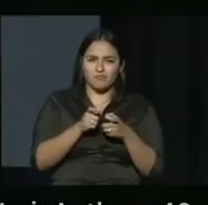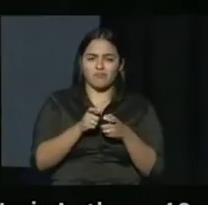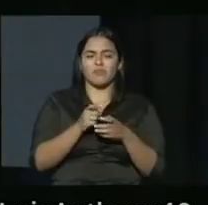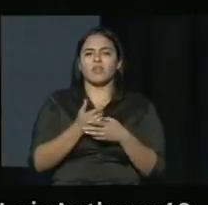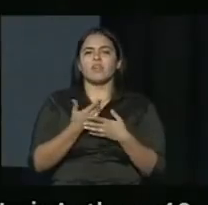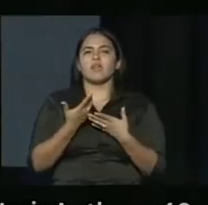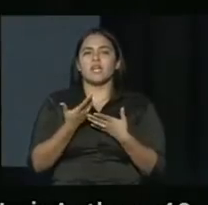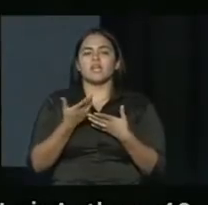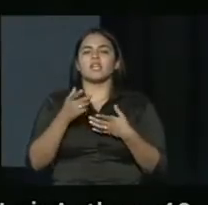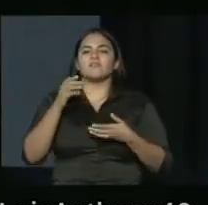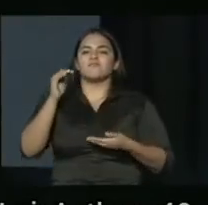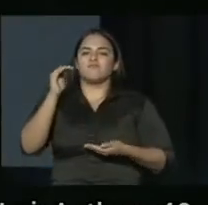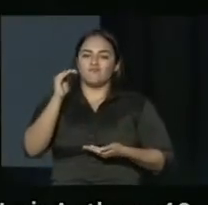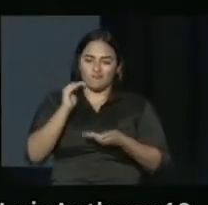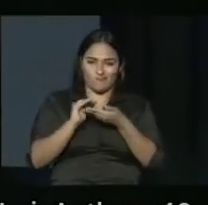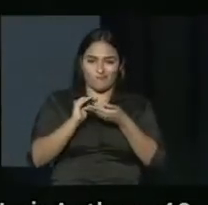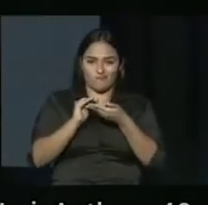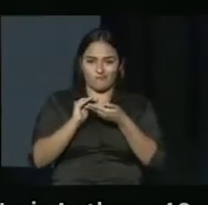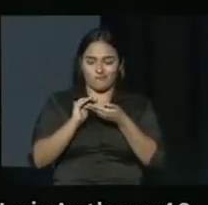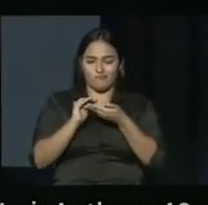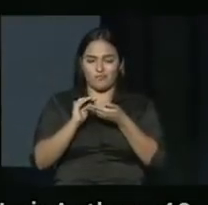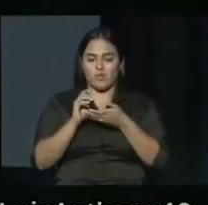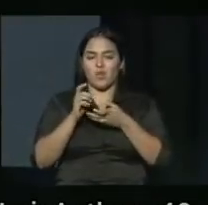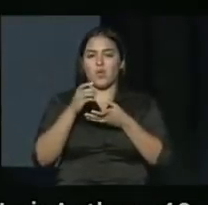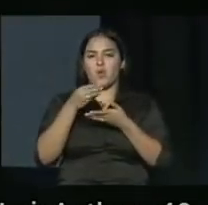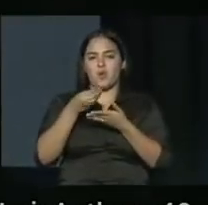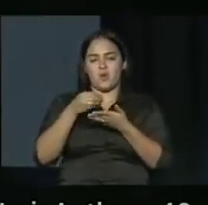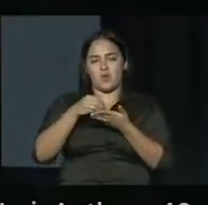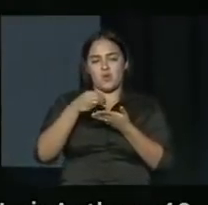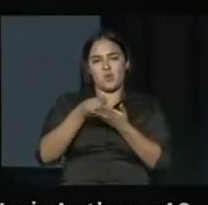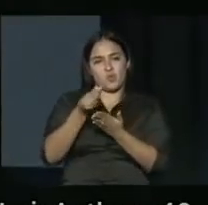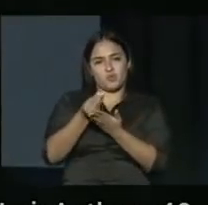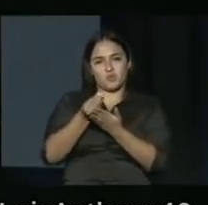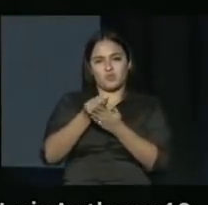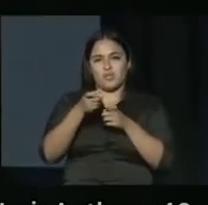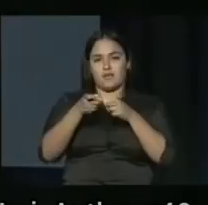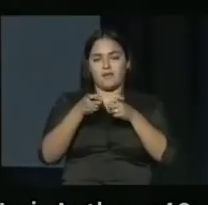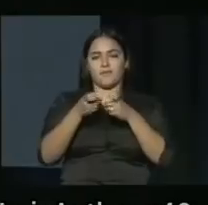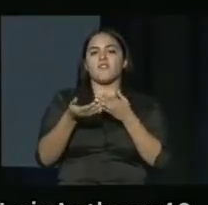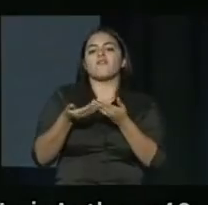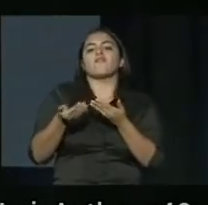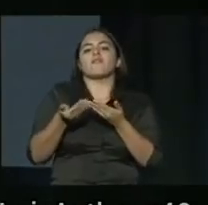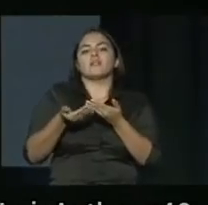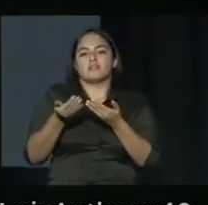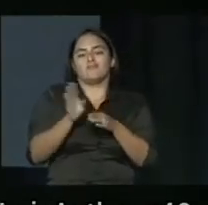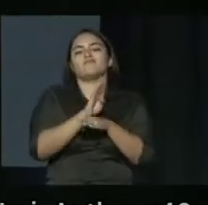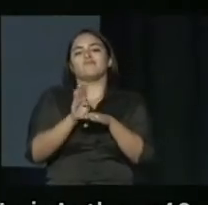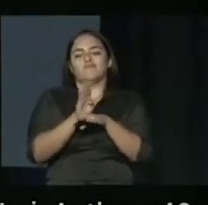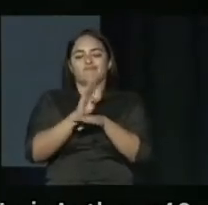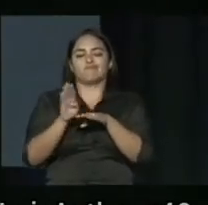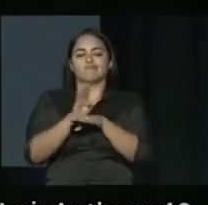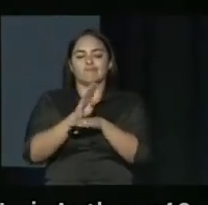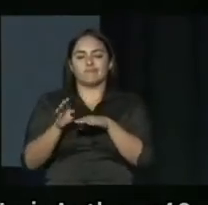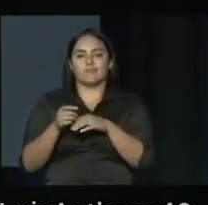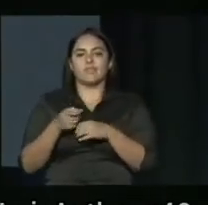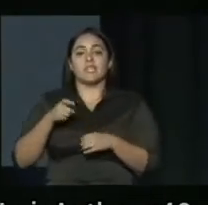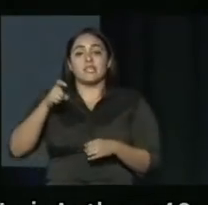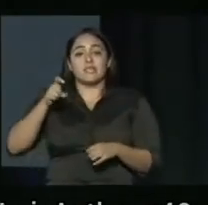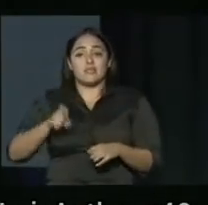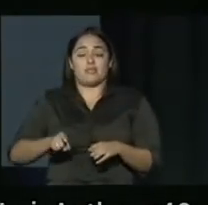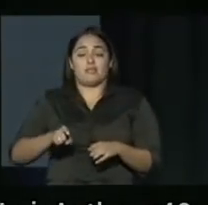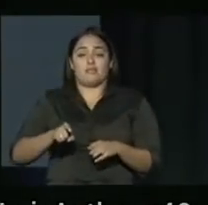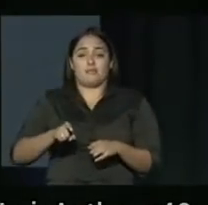es que les reduzcamos sus costos de administración y que les facilitemos sus negocios, por lo que tenemos que llevar